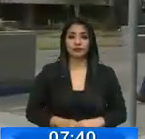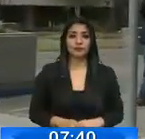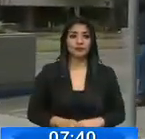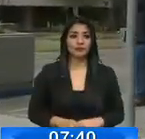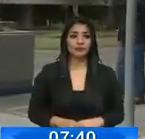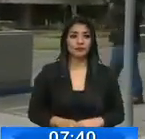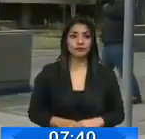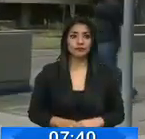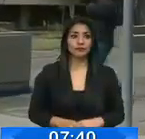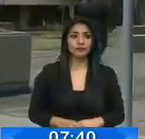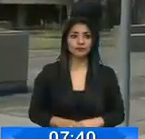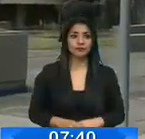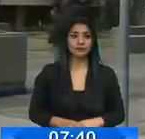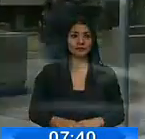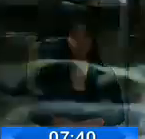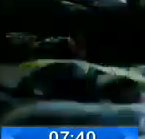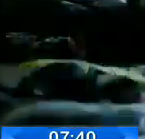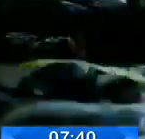Rosero.